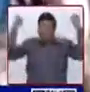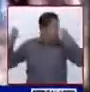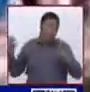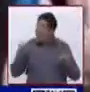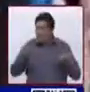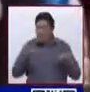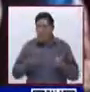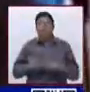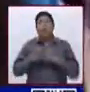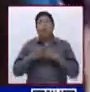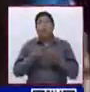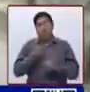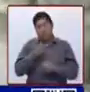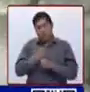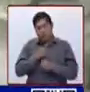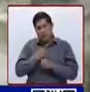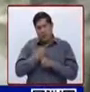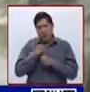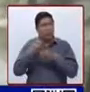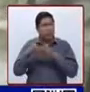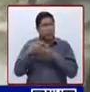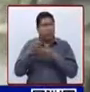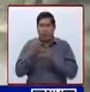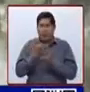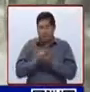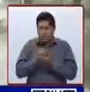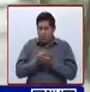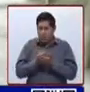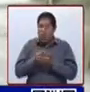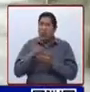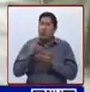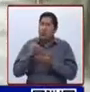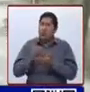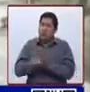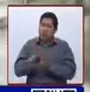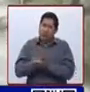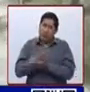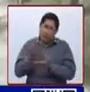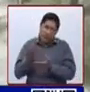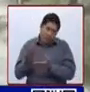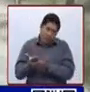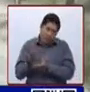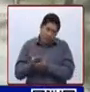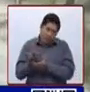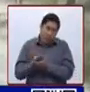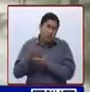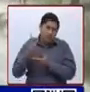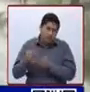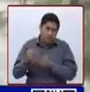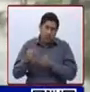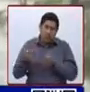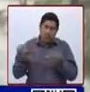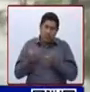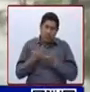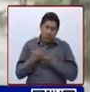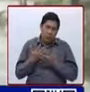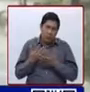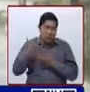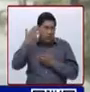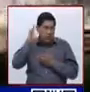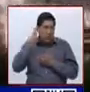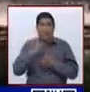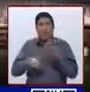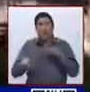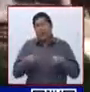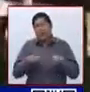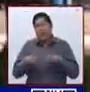El otro frente, que es trabajando por financiera, no ha presentado sus papeles indicados. Y bueno, nos ha llegado ese miedo, ¿no? Porque no sabíamos